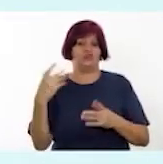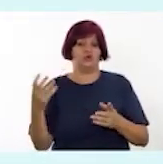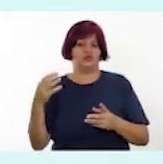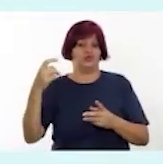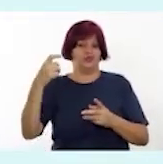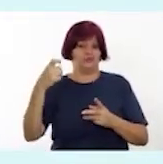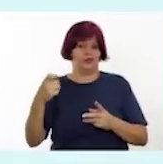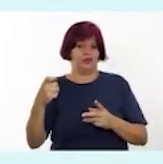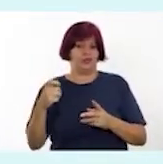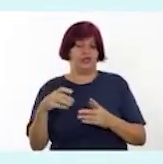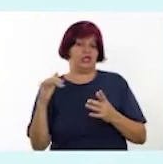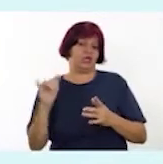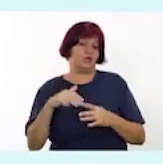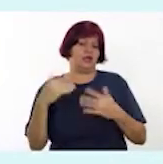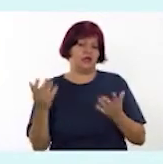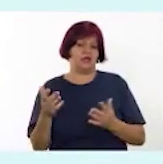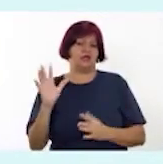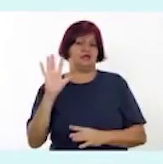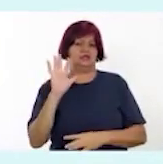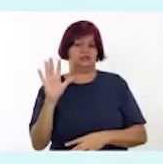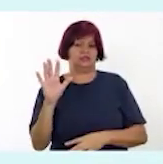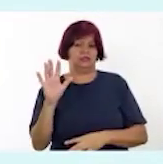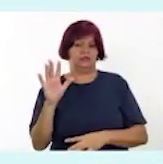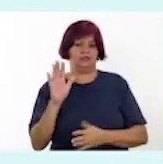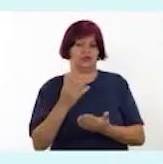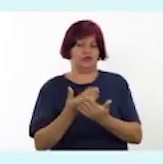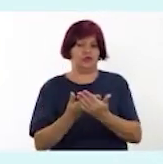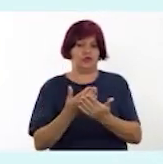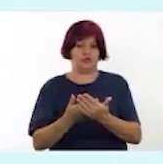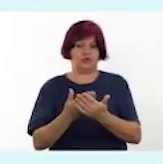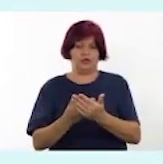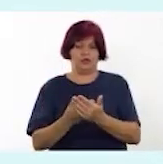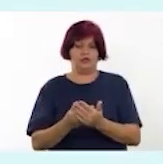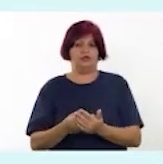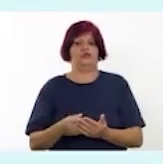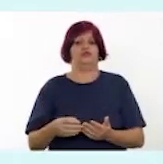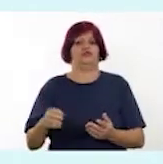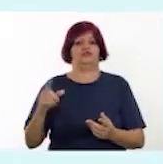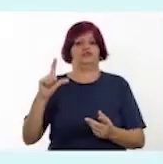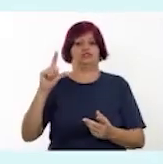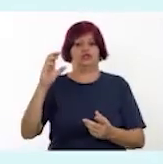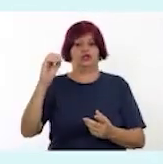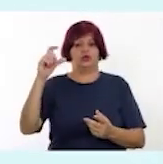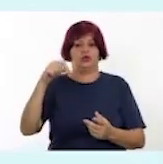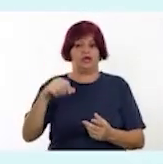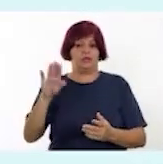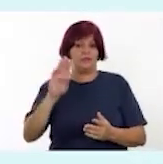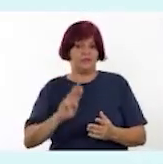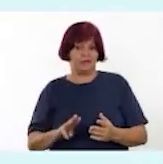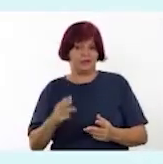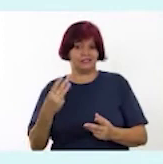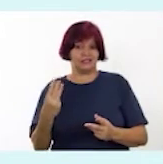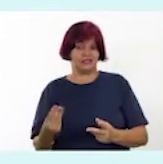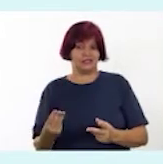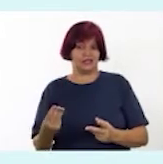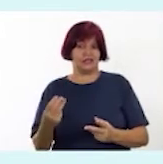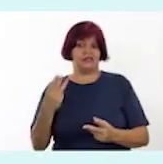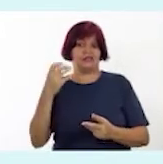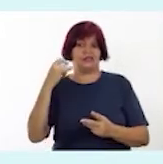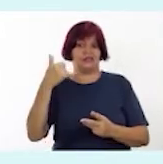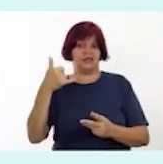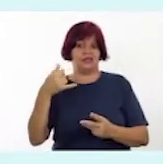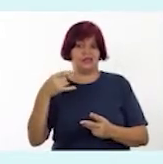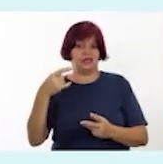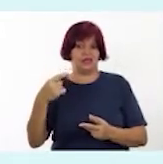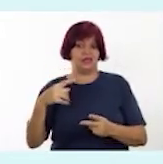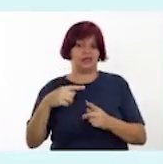5. Comprobando, bueno, por simple inspección, logaritmo en base 3 de 5 más 4 es 9, y es verdad que el logaritmo en base 3 de